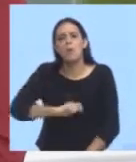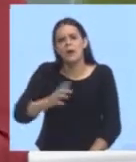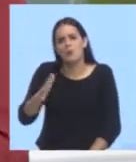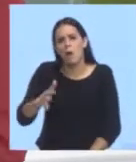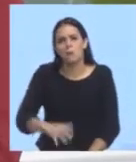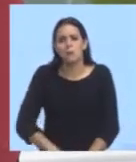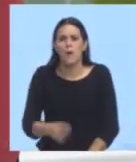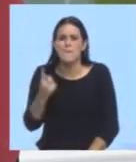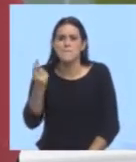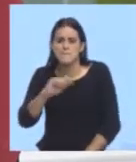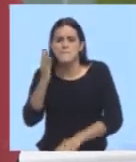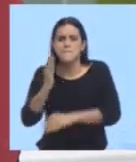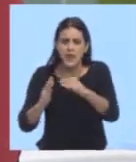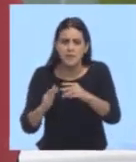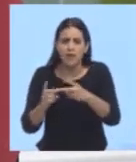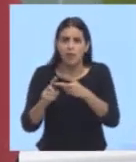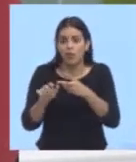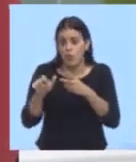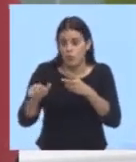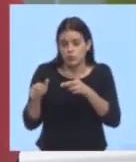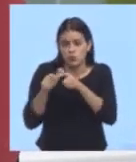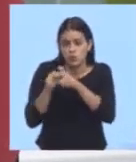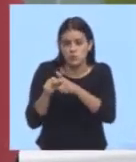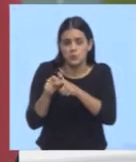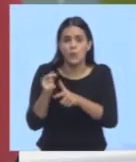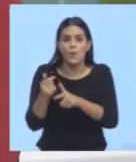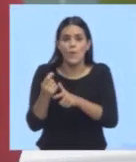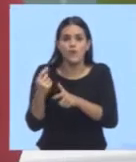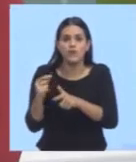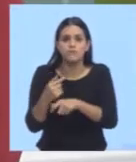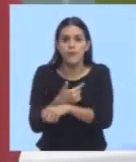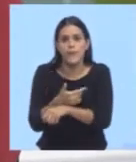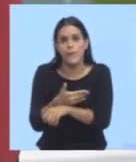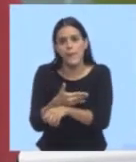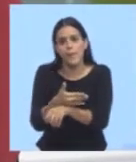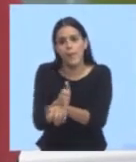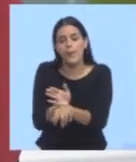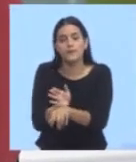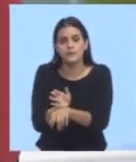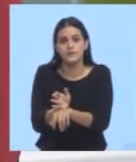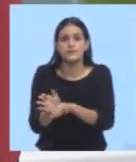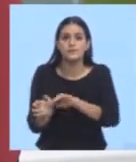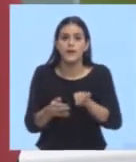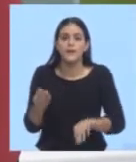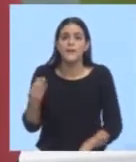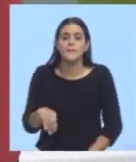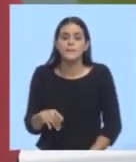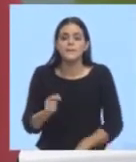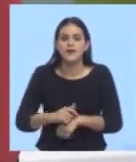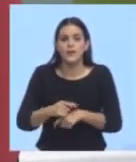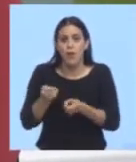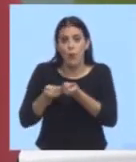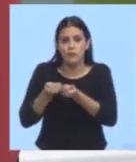mes y medio pero hay personas un pequeño porcentaje en las que se tardan más tiempo y sobre todo también en normalizarse